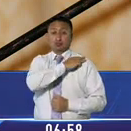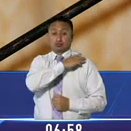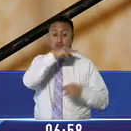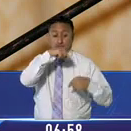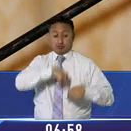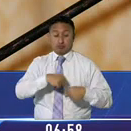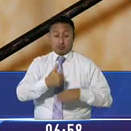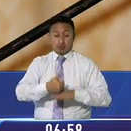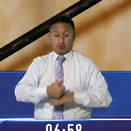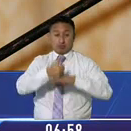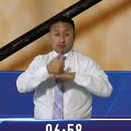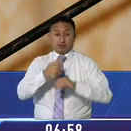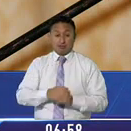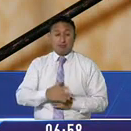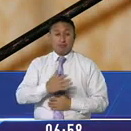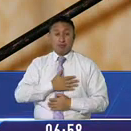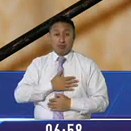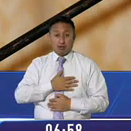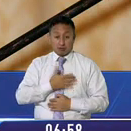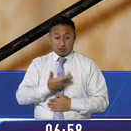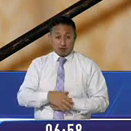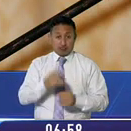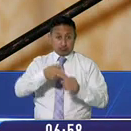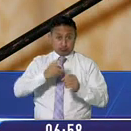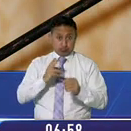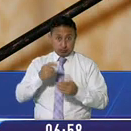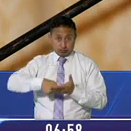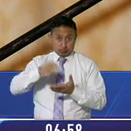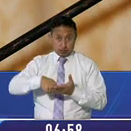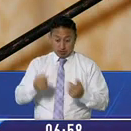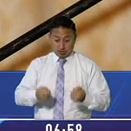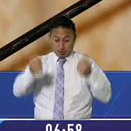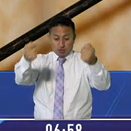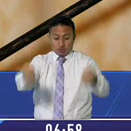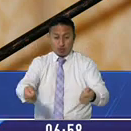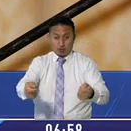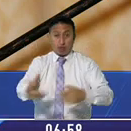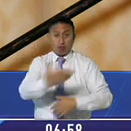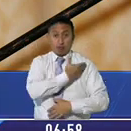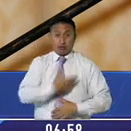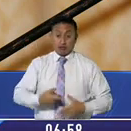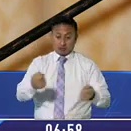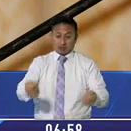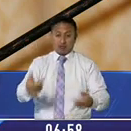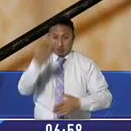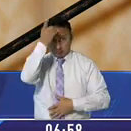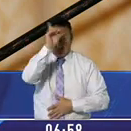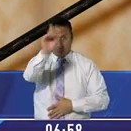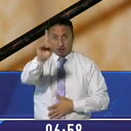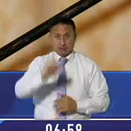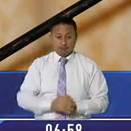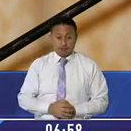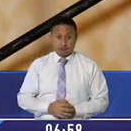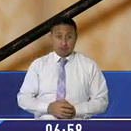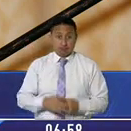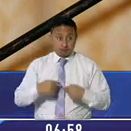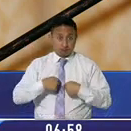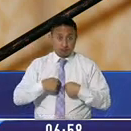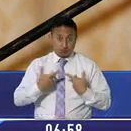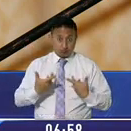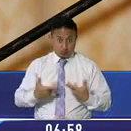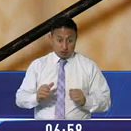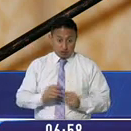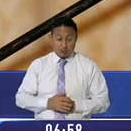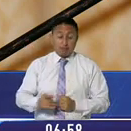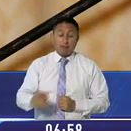es poner nuestra disponibilidad y firmar nuestra baja ante el señor presidente de la República. Y hemos abierto